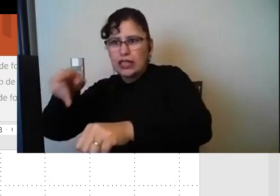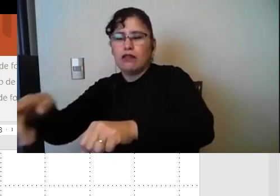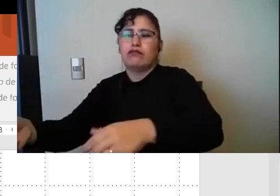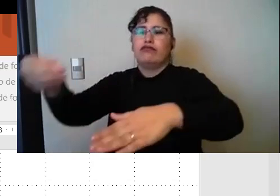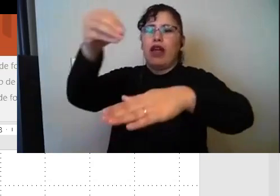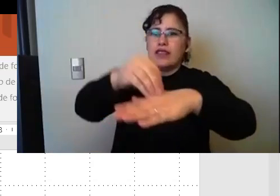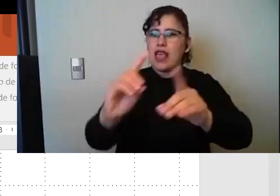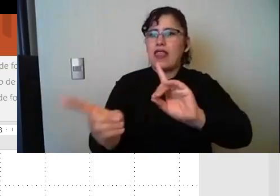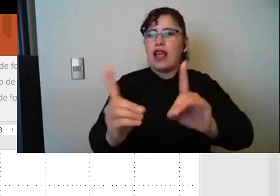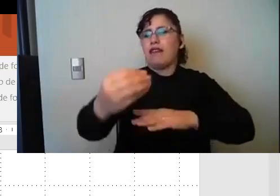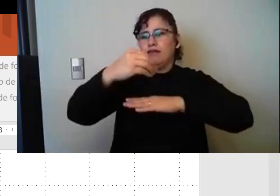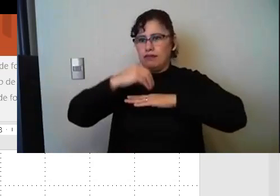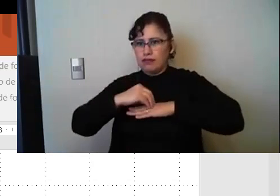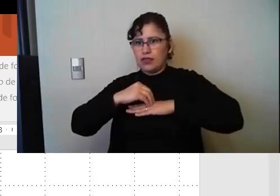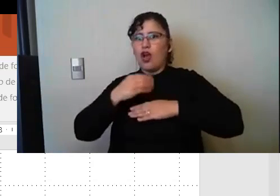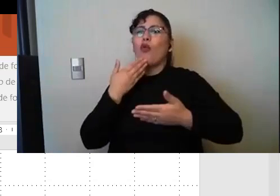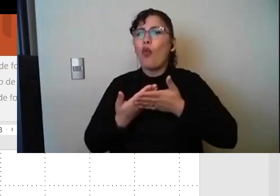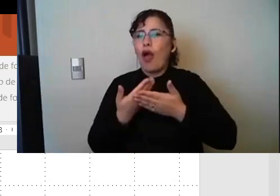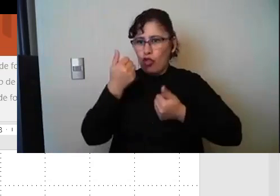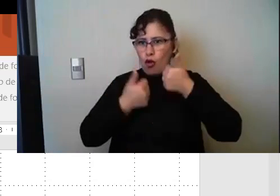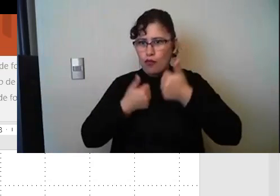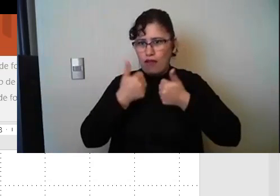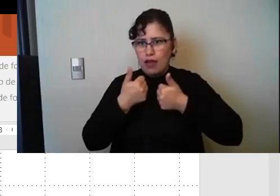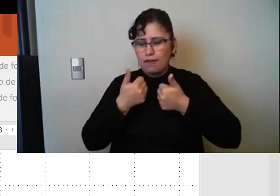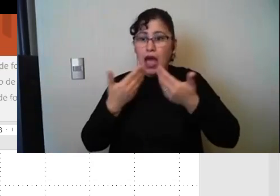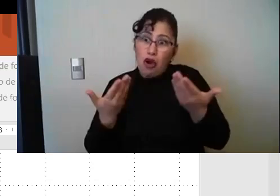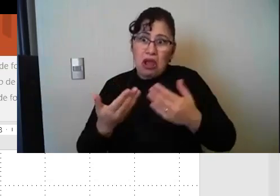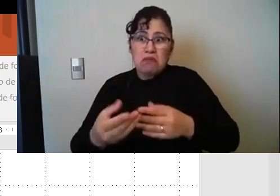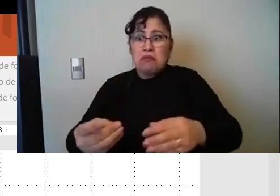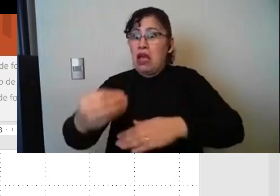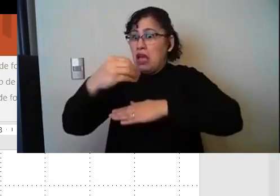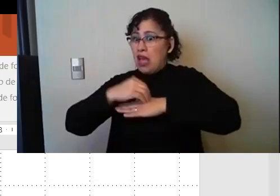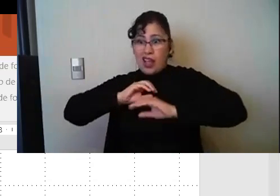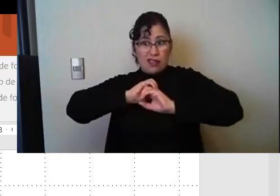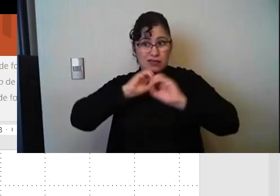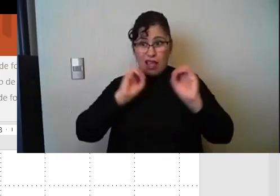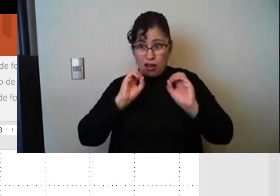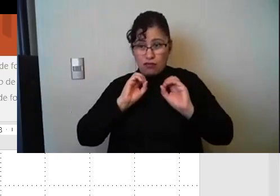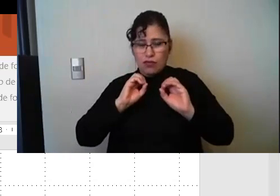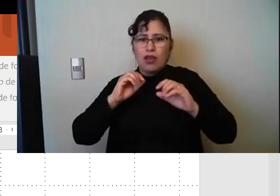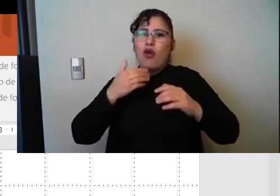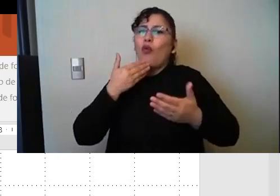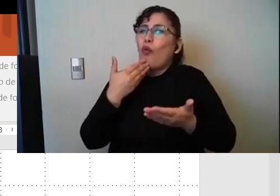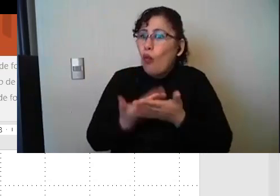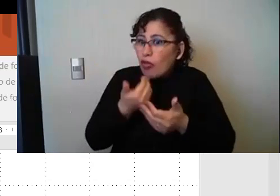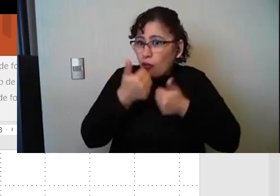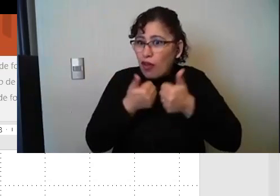Y si es que no, vuelvo a repetir, yo asumo que lo vamos a realizar la semana del 9 de